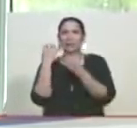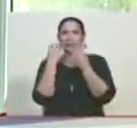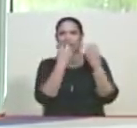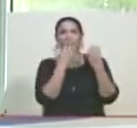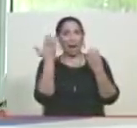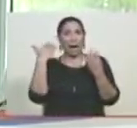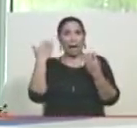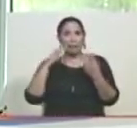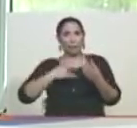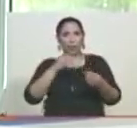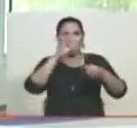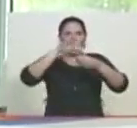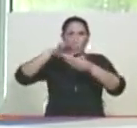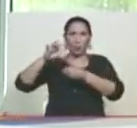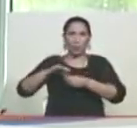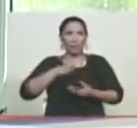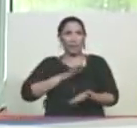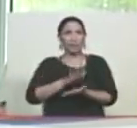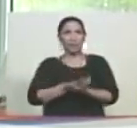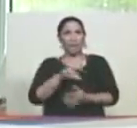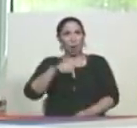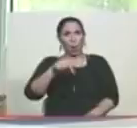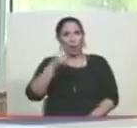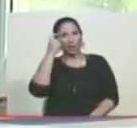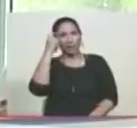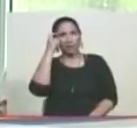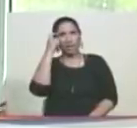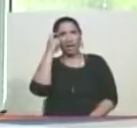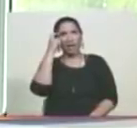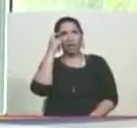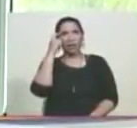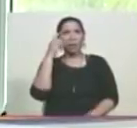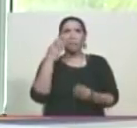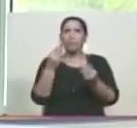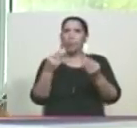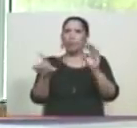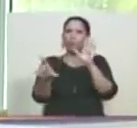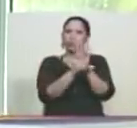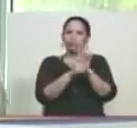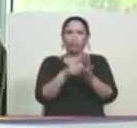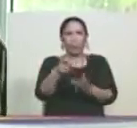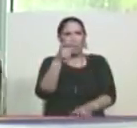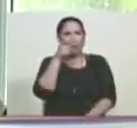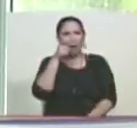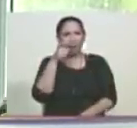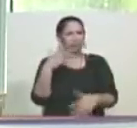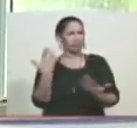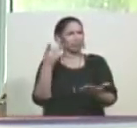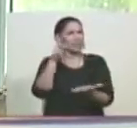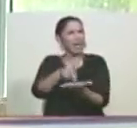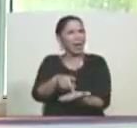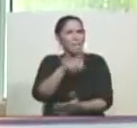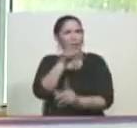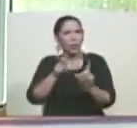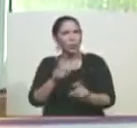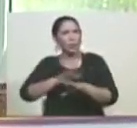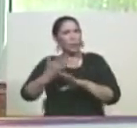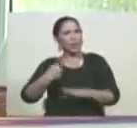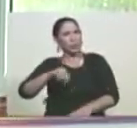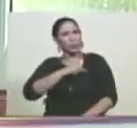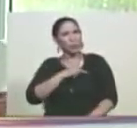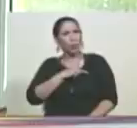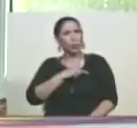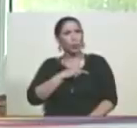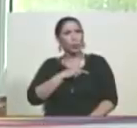tranquilidad. Hoy en día, toda la semana tenemos una inspección de tribunales y uno llega y se pregunta, ¿por qué nosotros